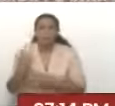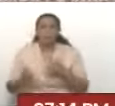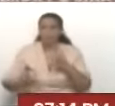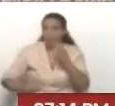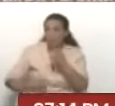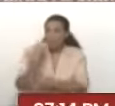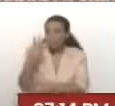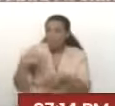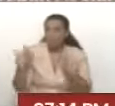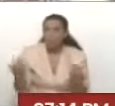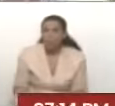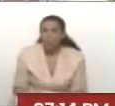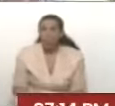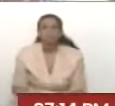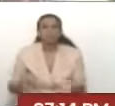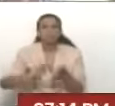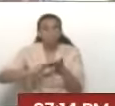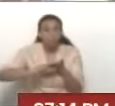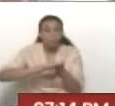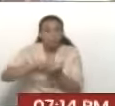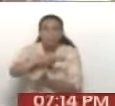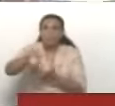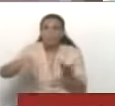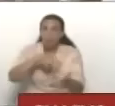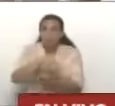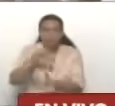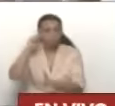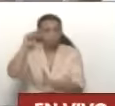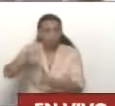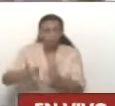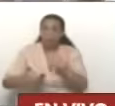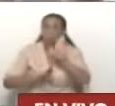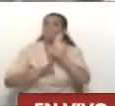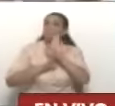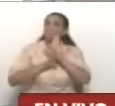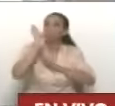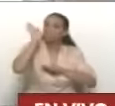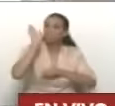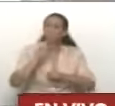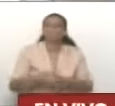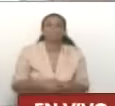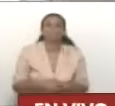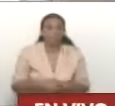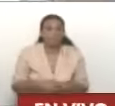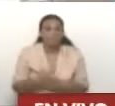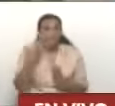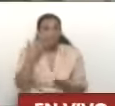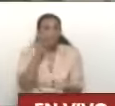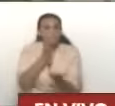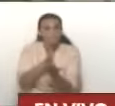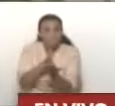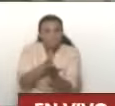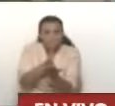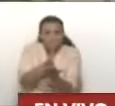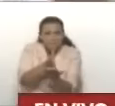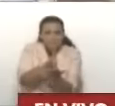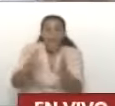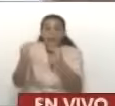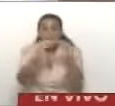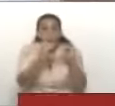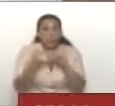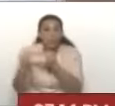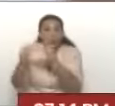la construcción a la solución, a la superación. Y vamos caminando a la